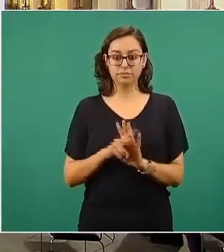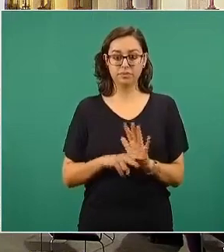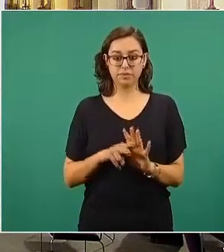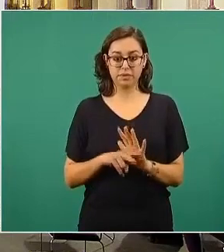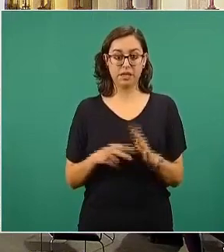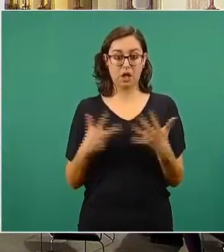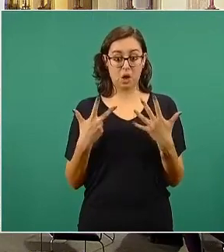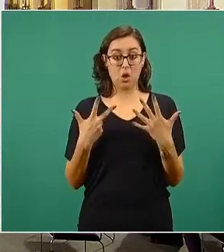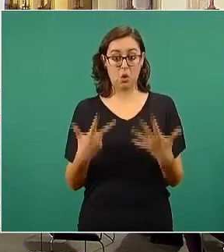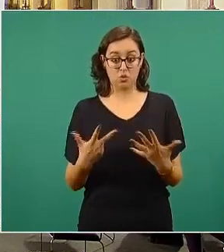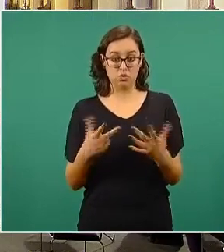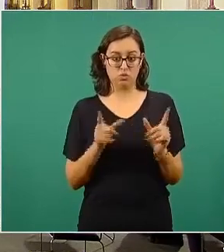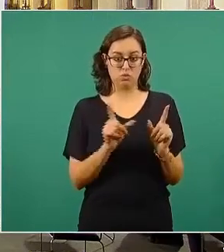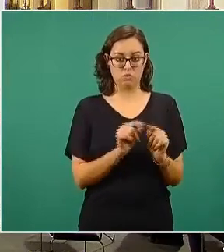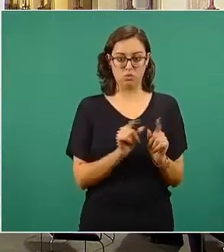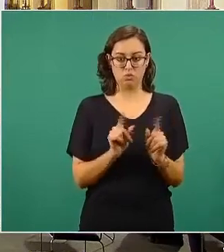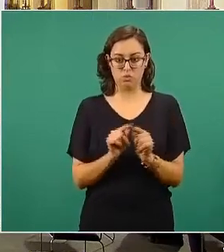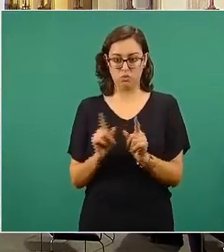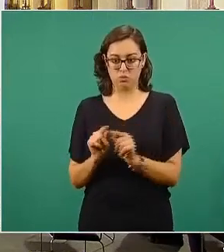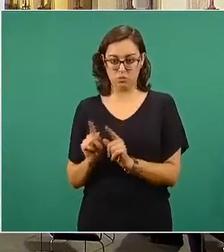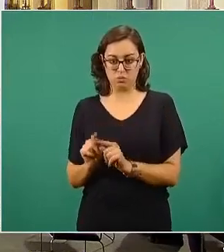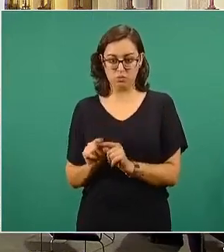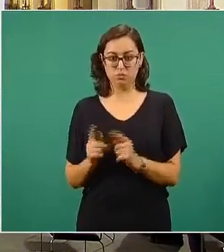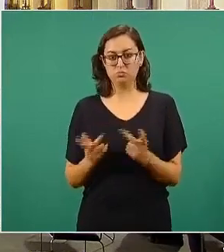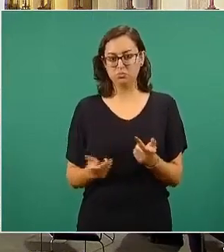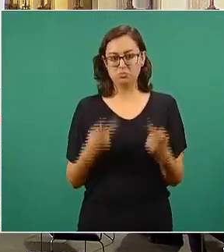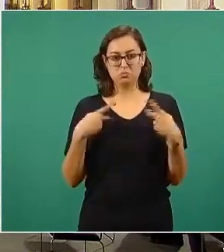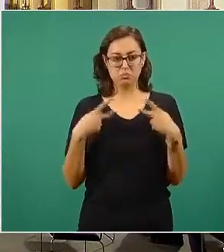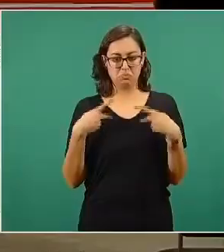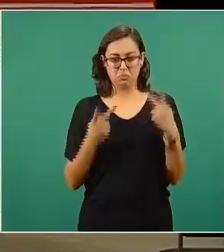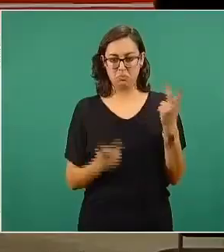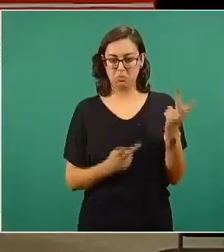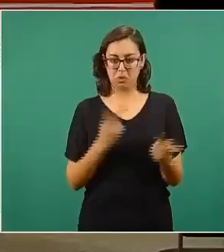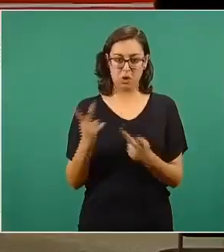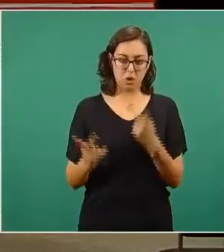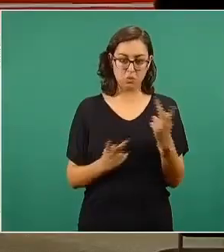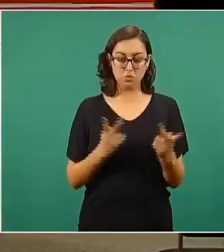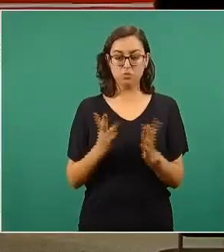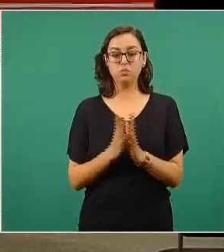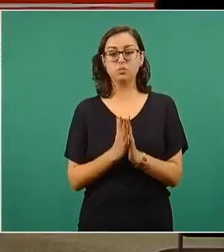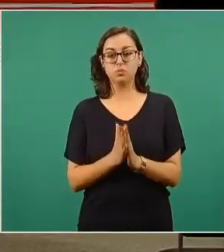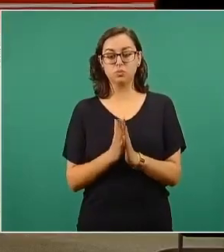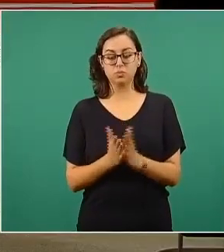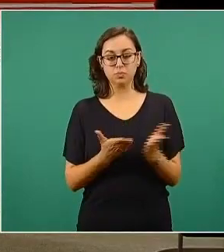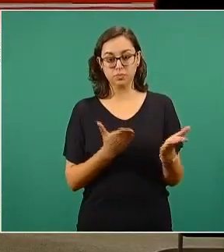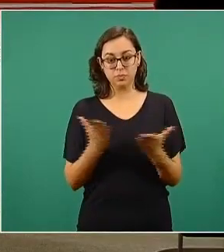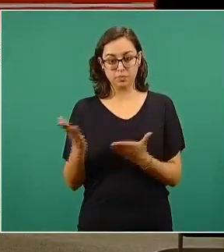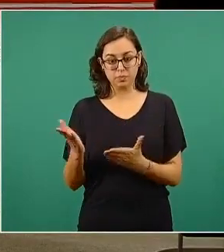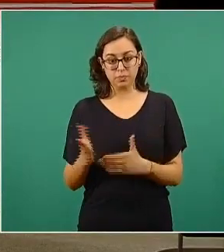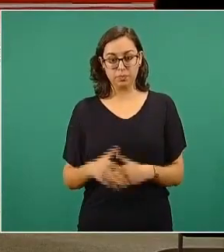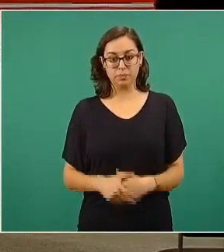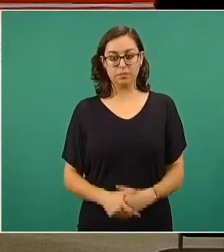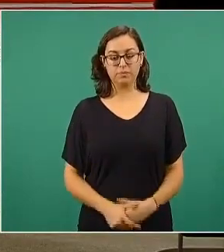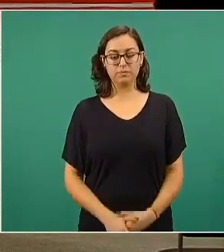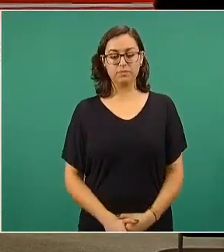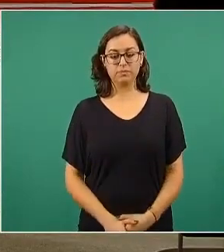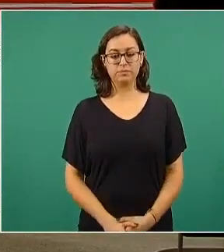muy breves, de quienes nos hacen preguntas. Por favor.